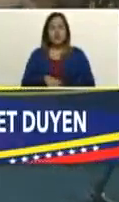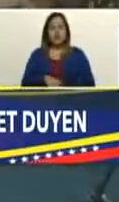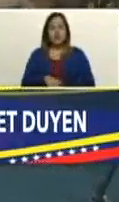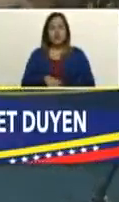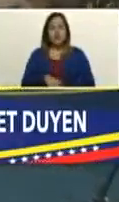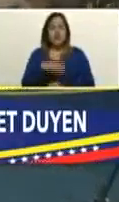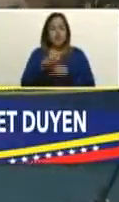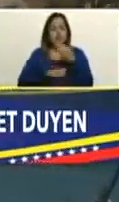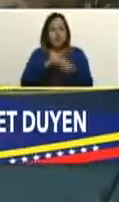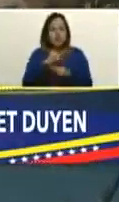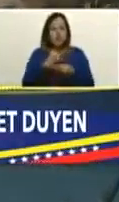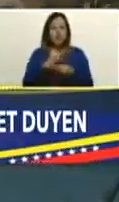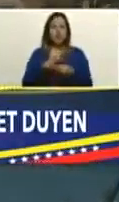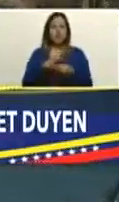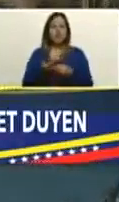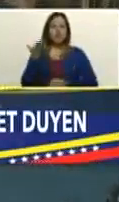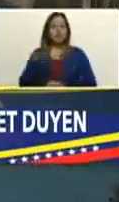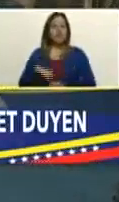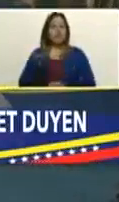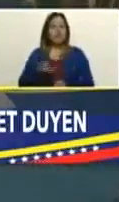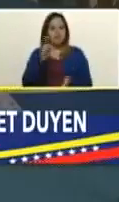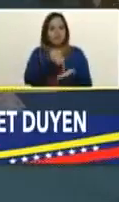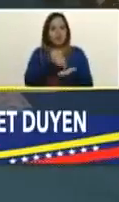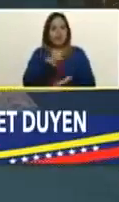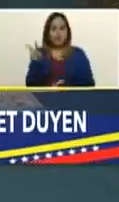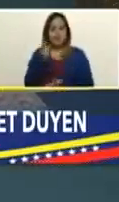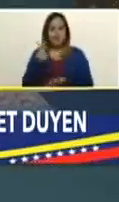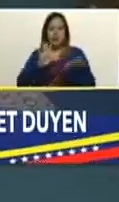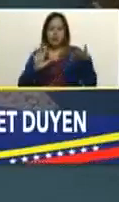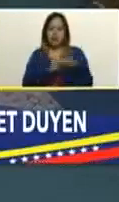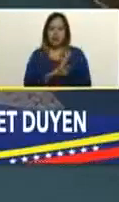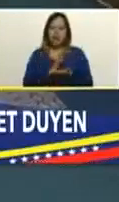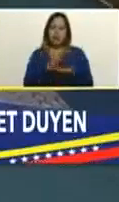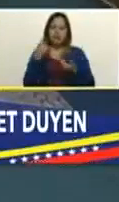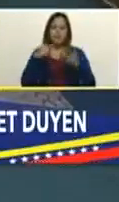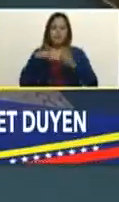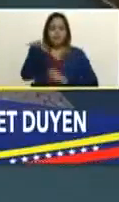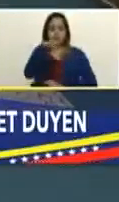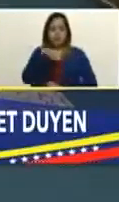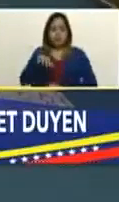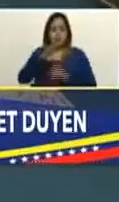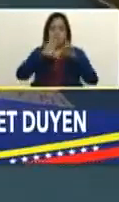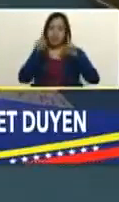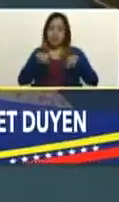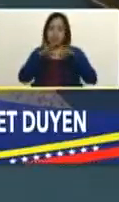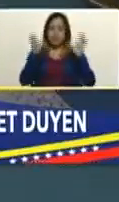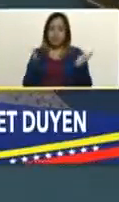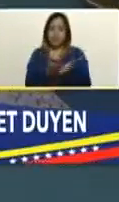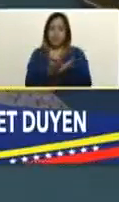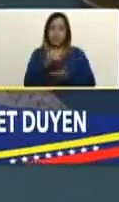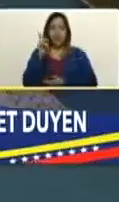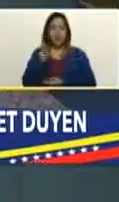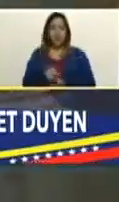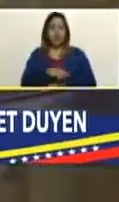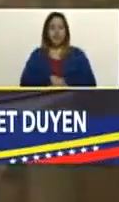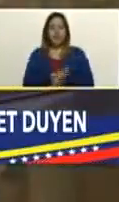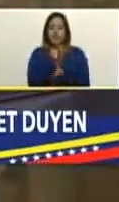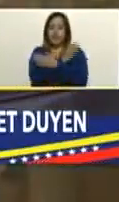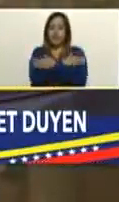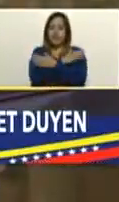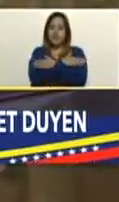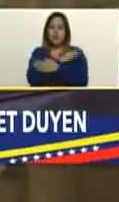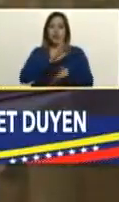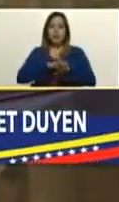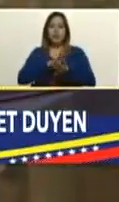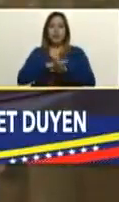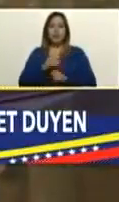y la posición de Venezuela en el ámbito regional y mundial. También le felicito porque